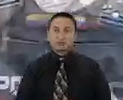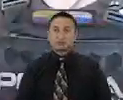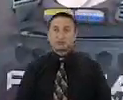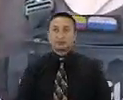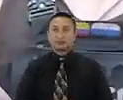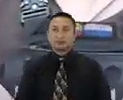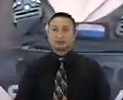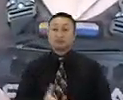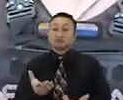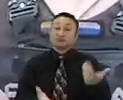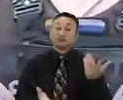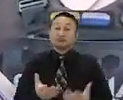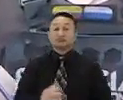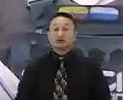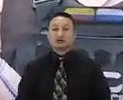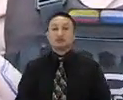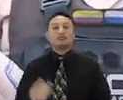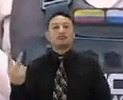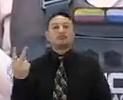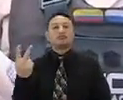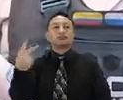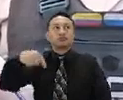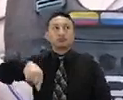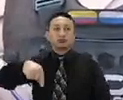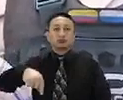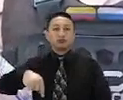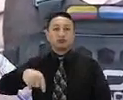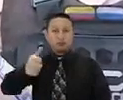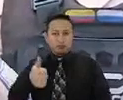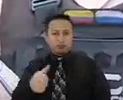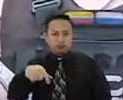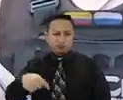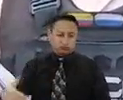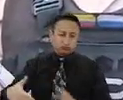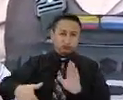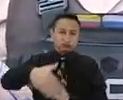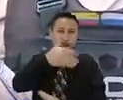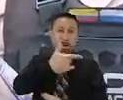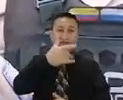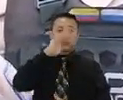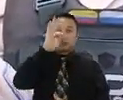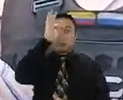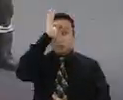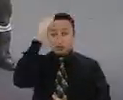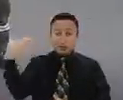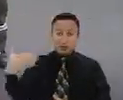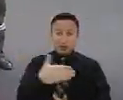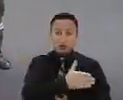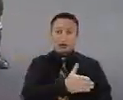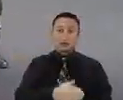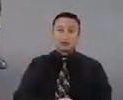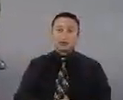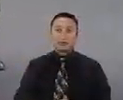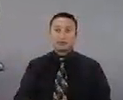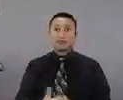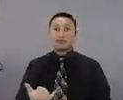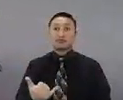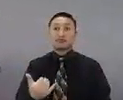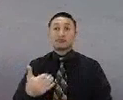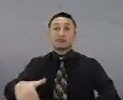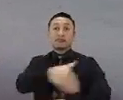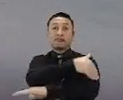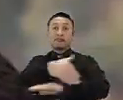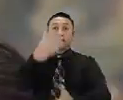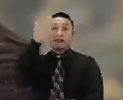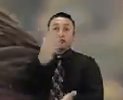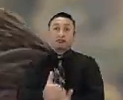Nacional. Aparentemente, fueron levantadas de aquí estables, fueron trasladadas con un pronóstico reservado. Ante la situación se cerró la vía, por lo que